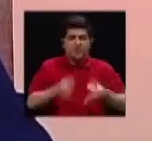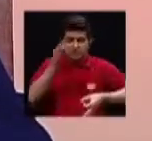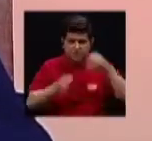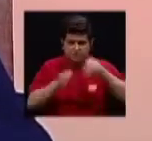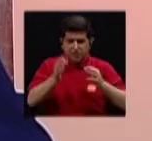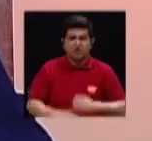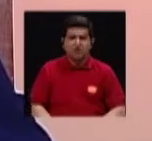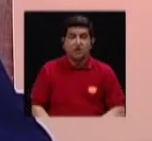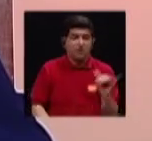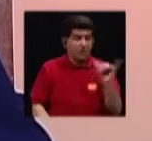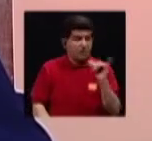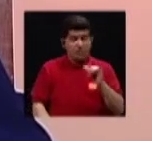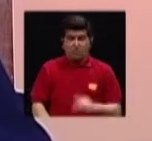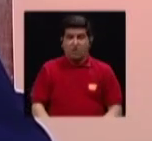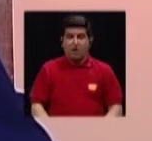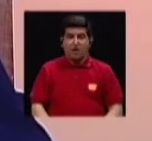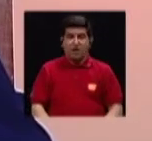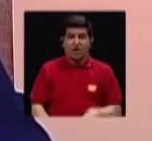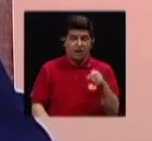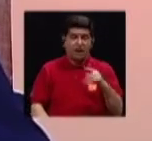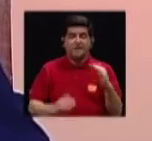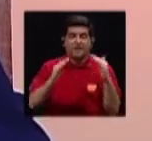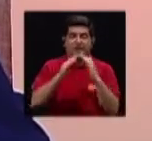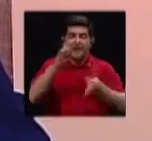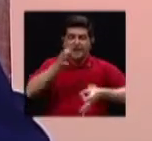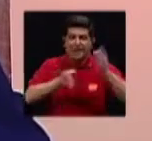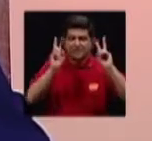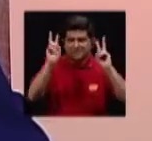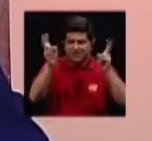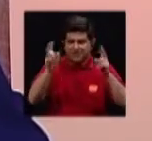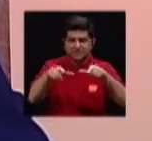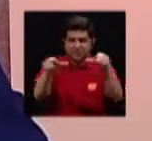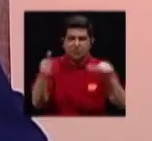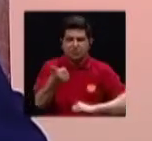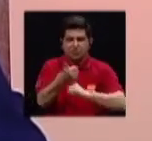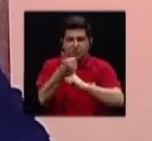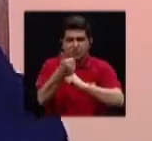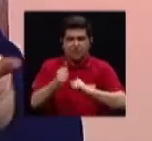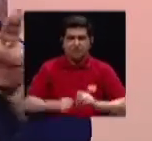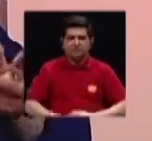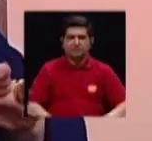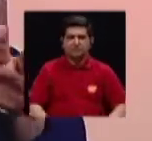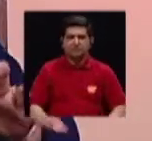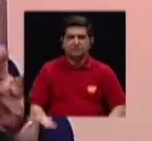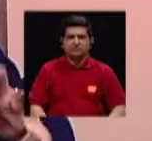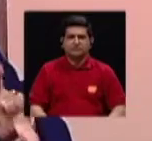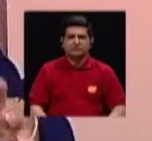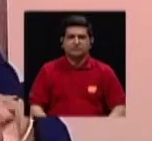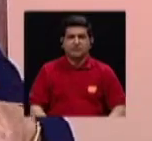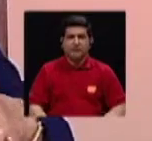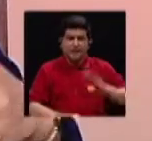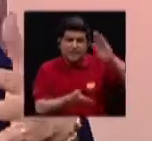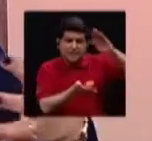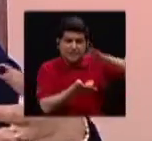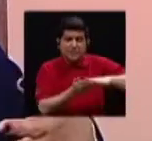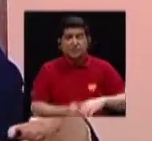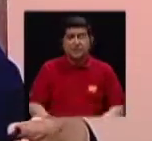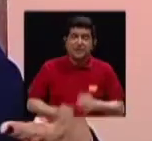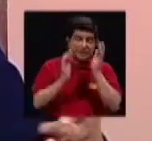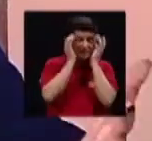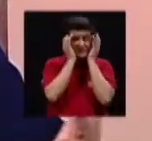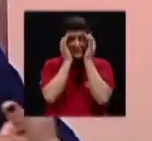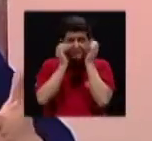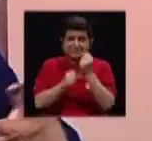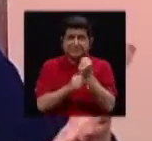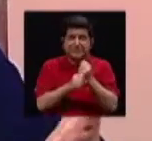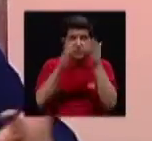también para las casas de la justicia como un punto de apoyo, bajar los niveles de angustia del personal que